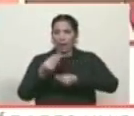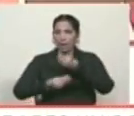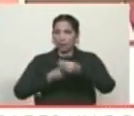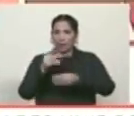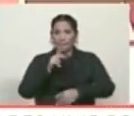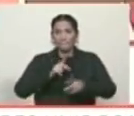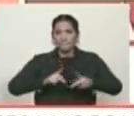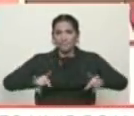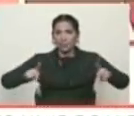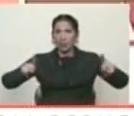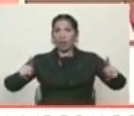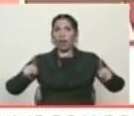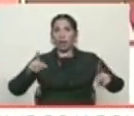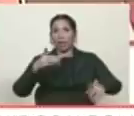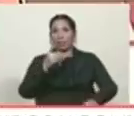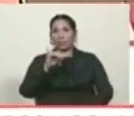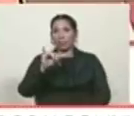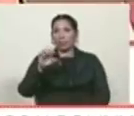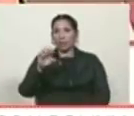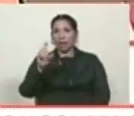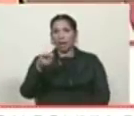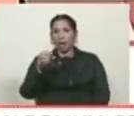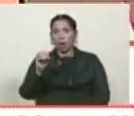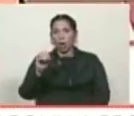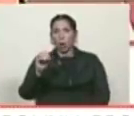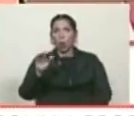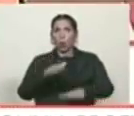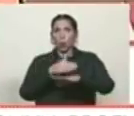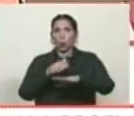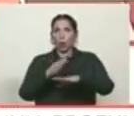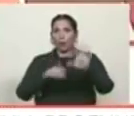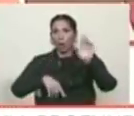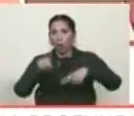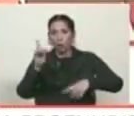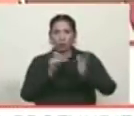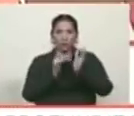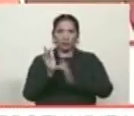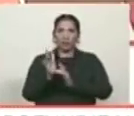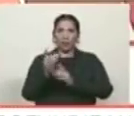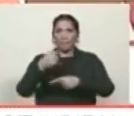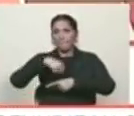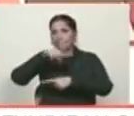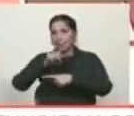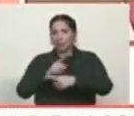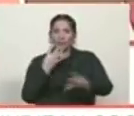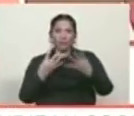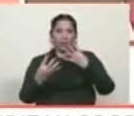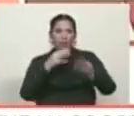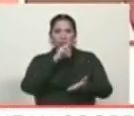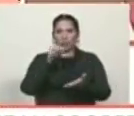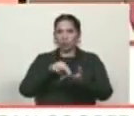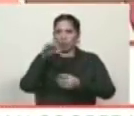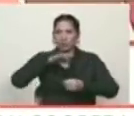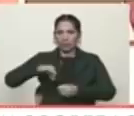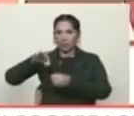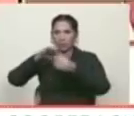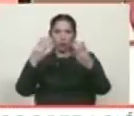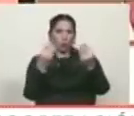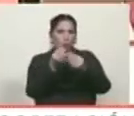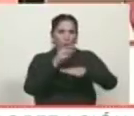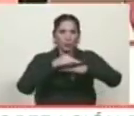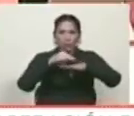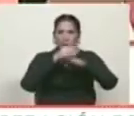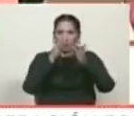Ibarra, el día jueves 11 de abril, la primera Feria Nacional de la Semilla, junto al Ministerio de Agricultura Urbana, junto a